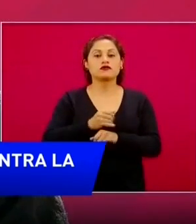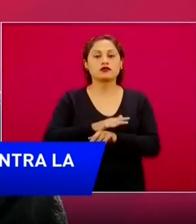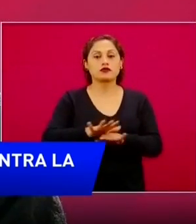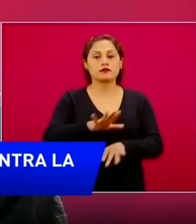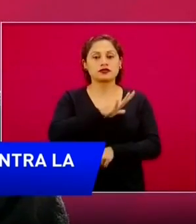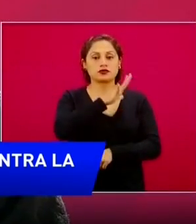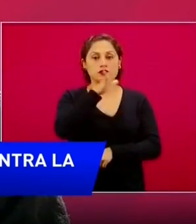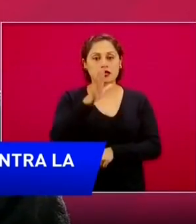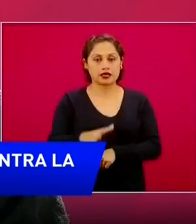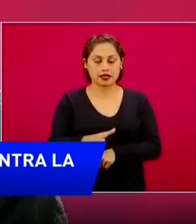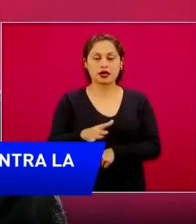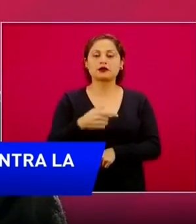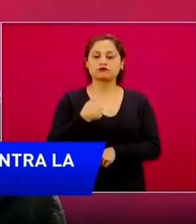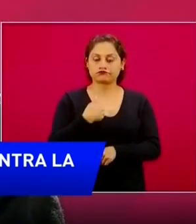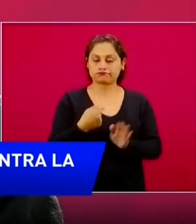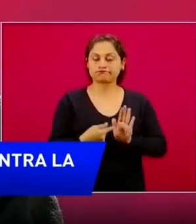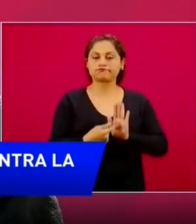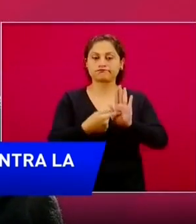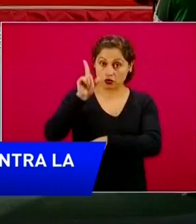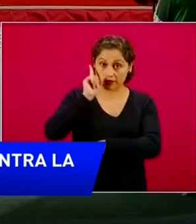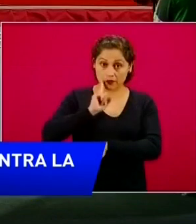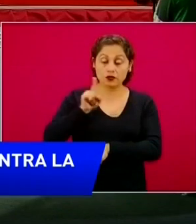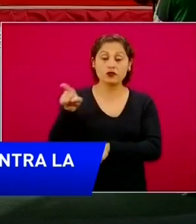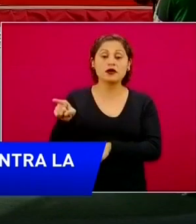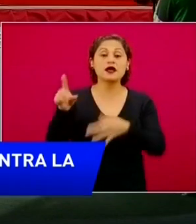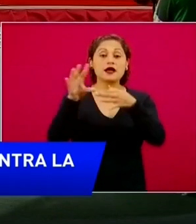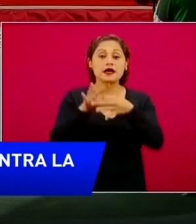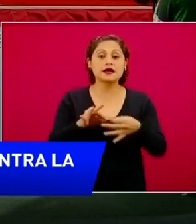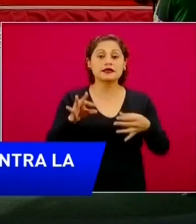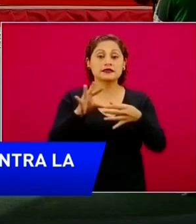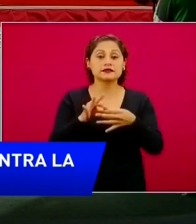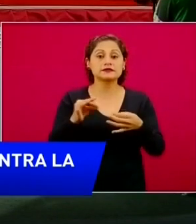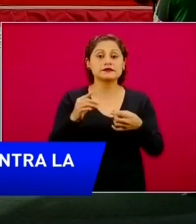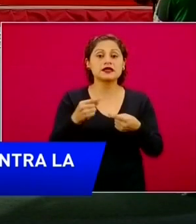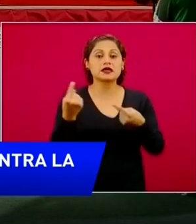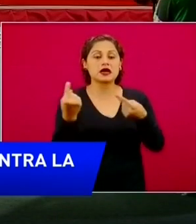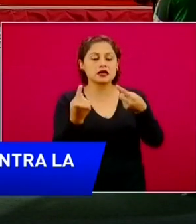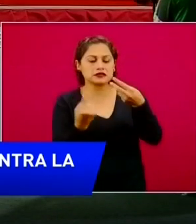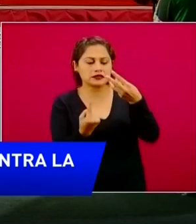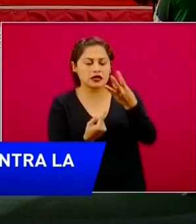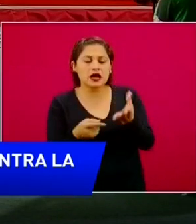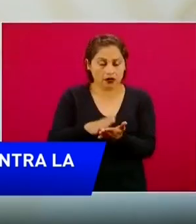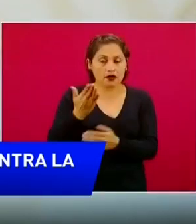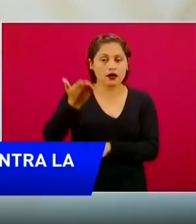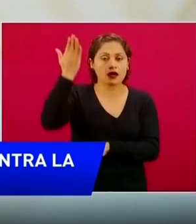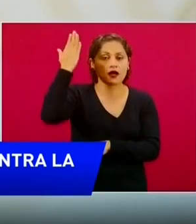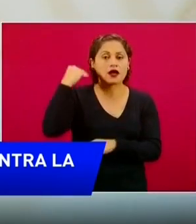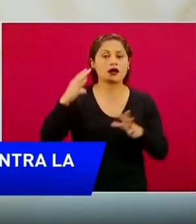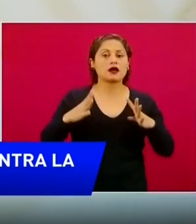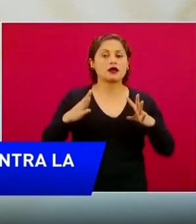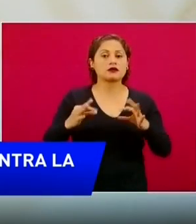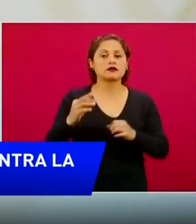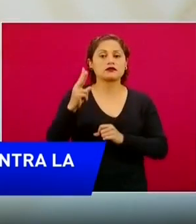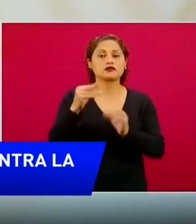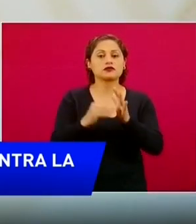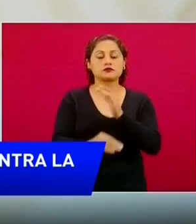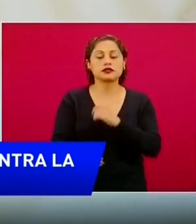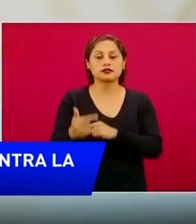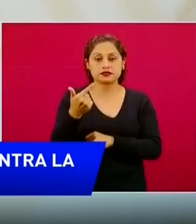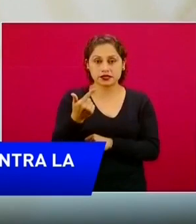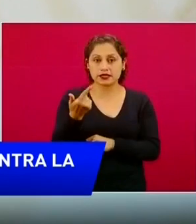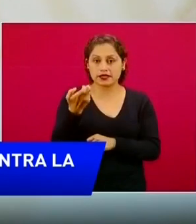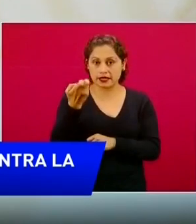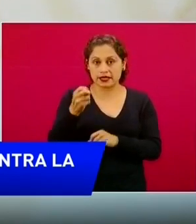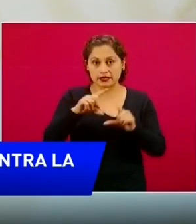del IMSS, se aplicaron la vacuna contra la influenza. ¡Qué privilegiados! Ayer me estaban contando que fueron, por ejemplo, a una clínica del Issste